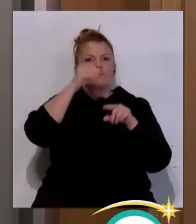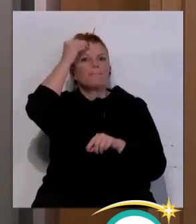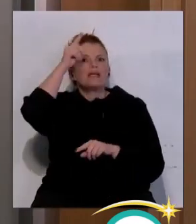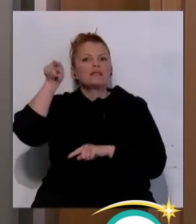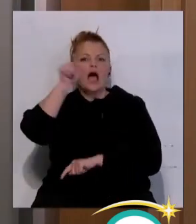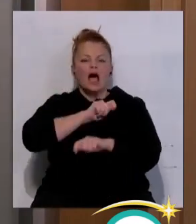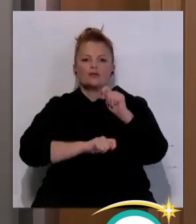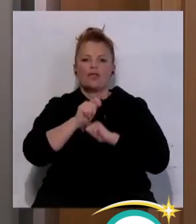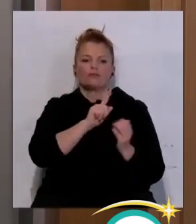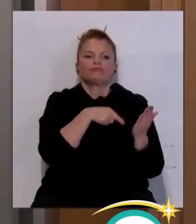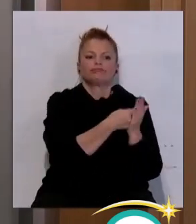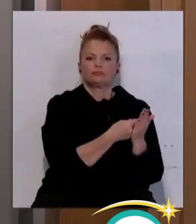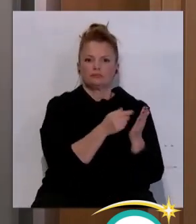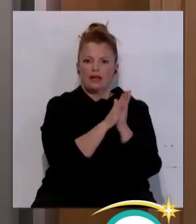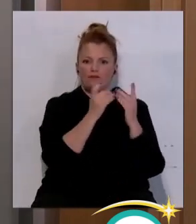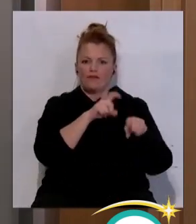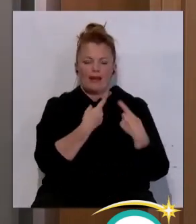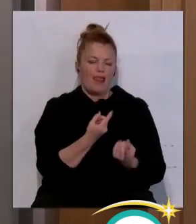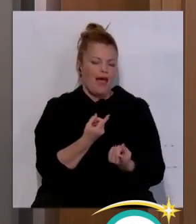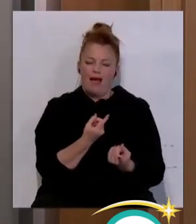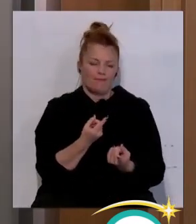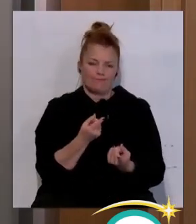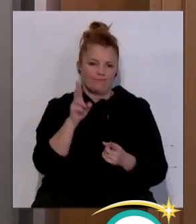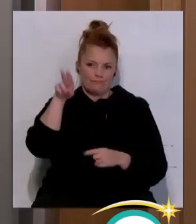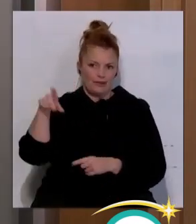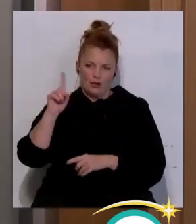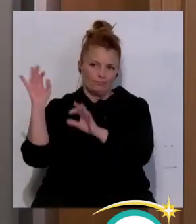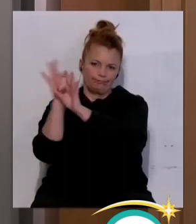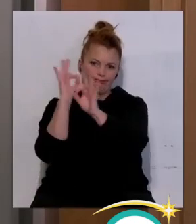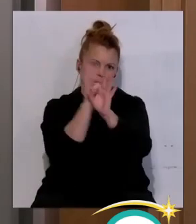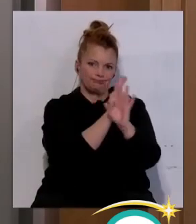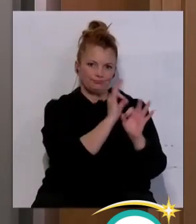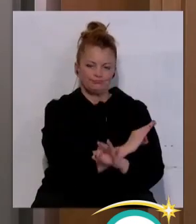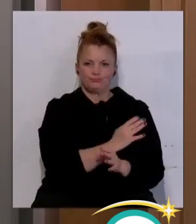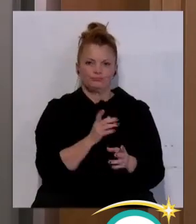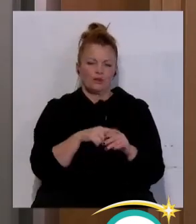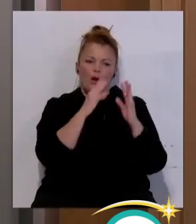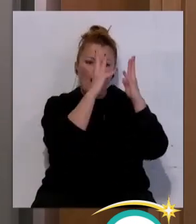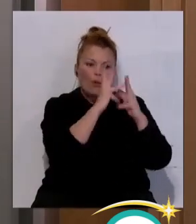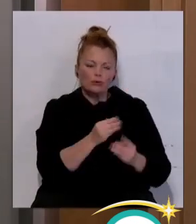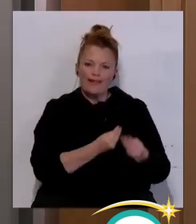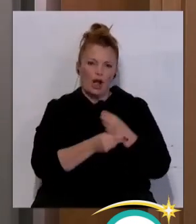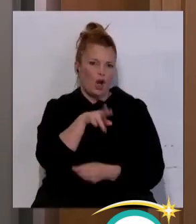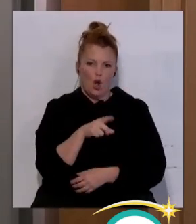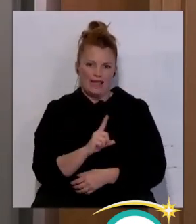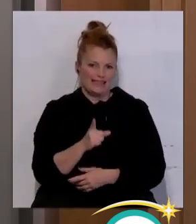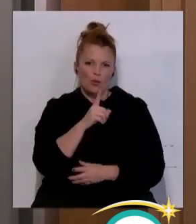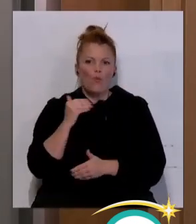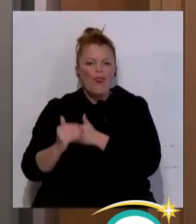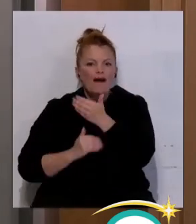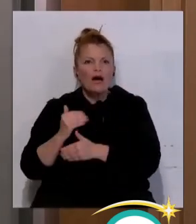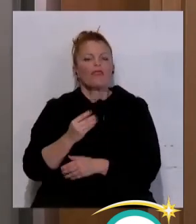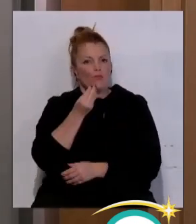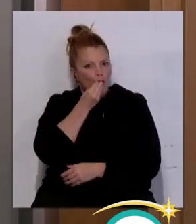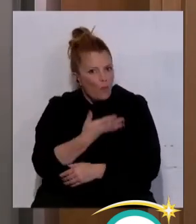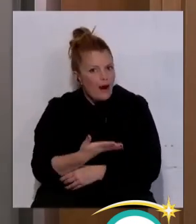piensan que van a formar parte del libro de familia, que es un avance a nivel de cómputo de hijos, y eso no lo es. Es simplemente un avance muy